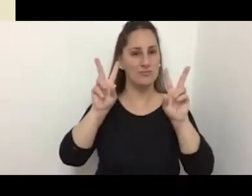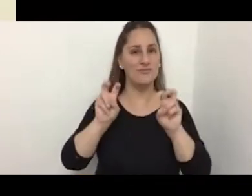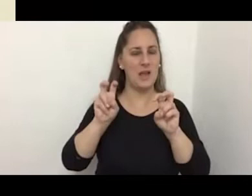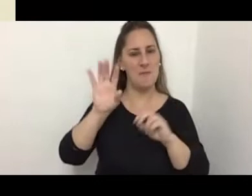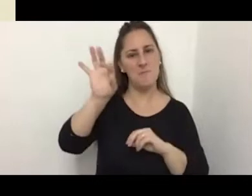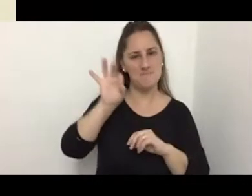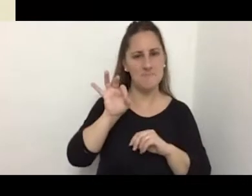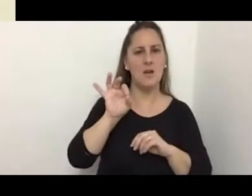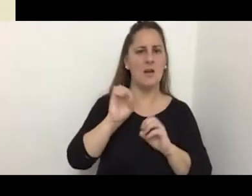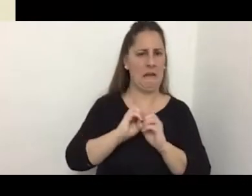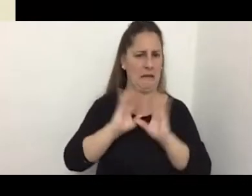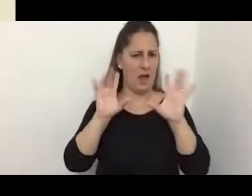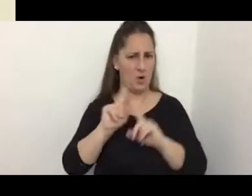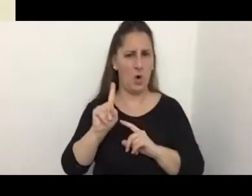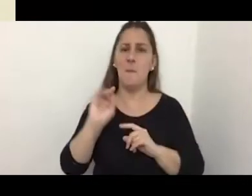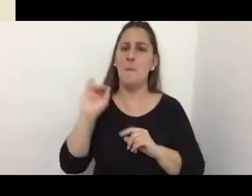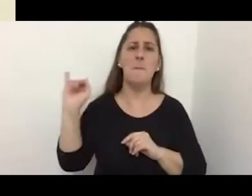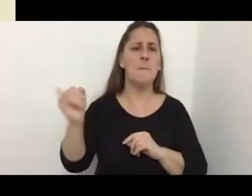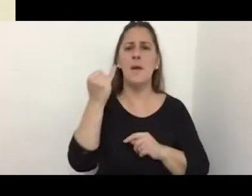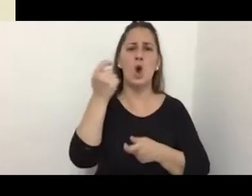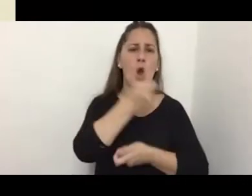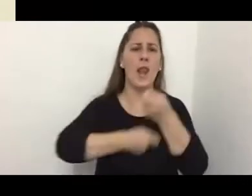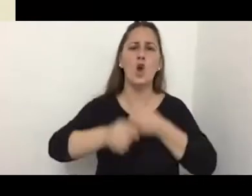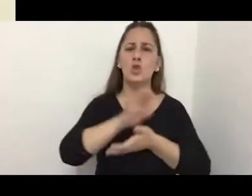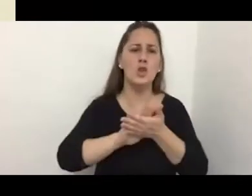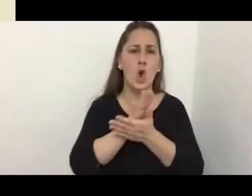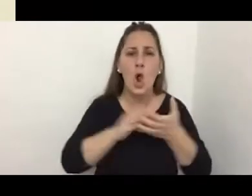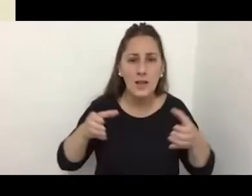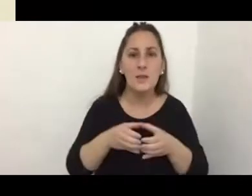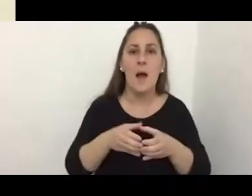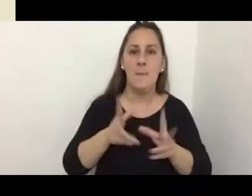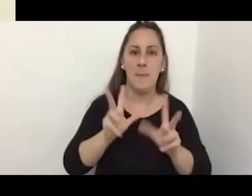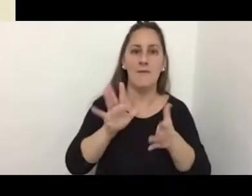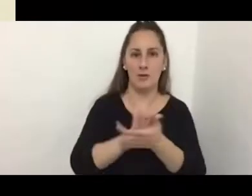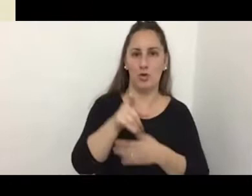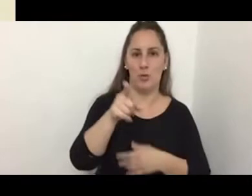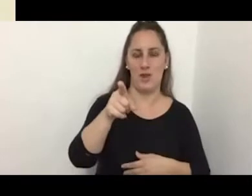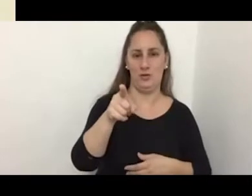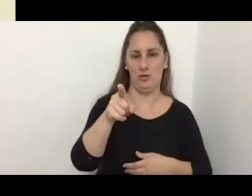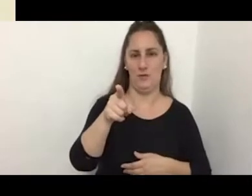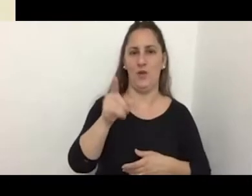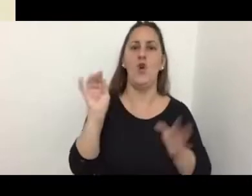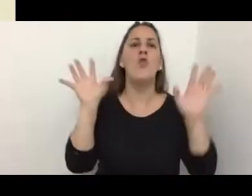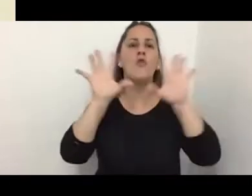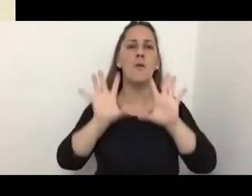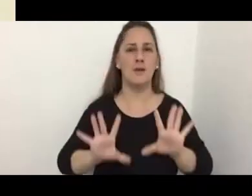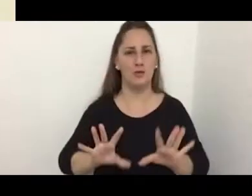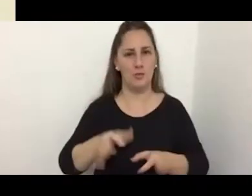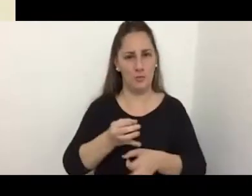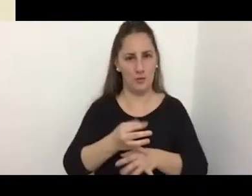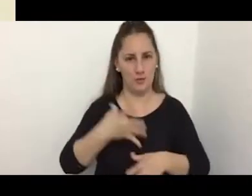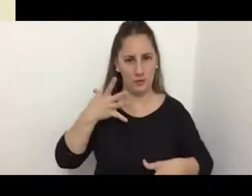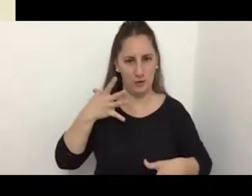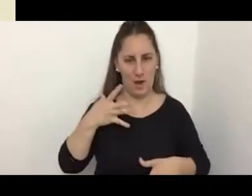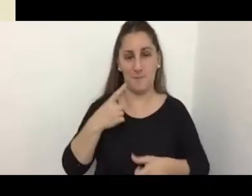qué mejor escenario que la negociación colectiva para tratarlas. La formación profesional.